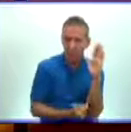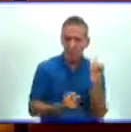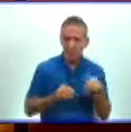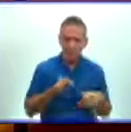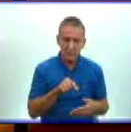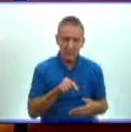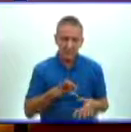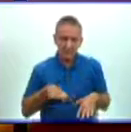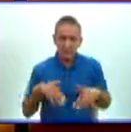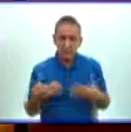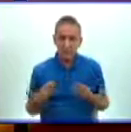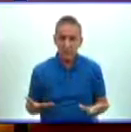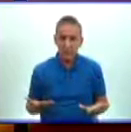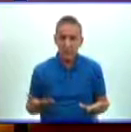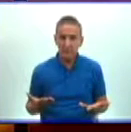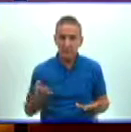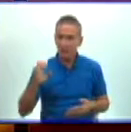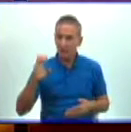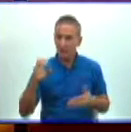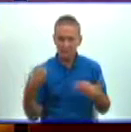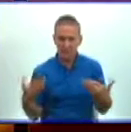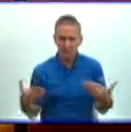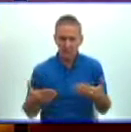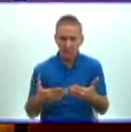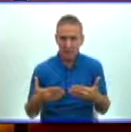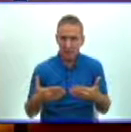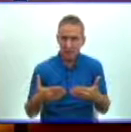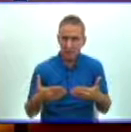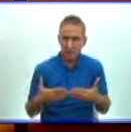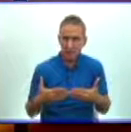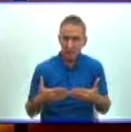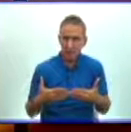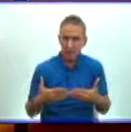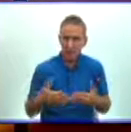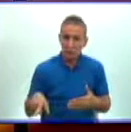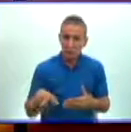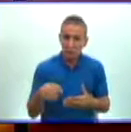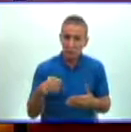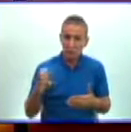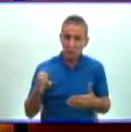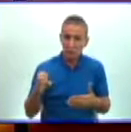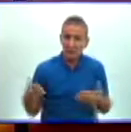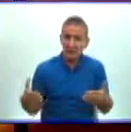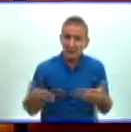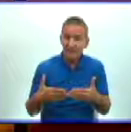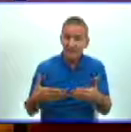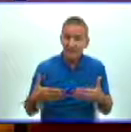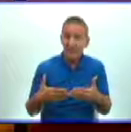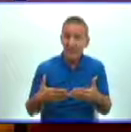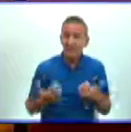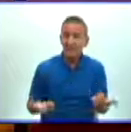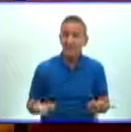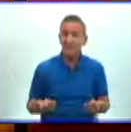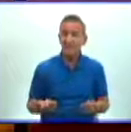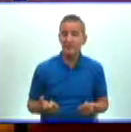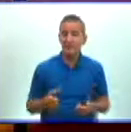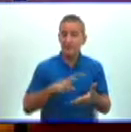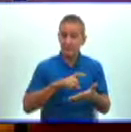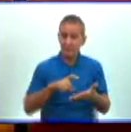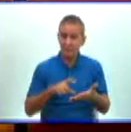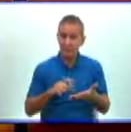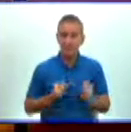¿Dónde está la conclusión? Que usted cerró el texto, que dio valoraciones,